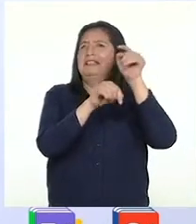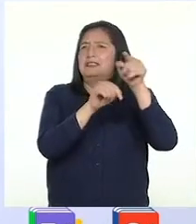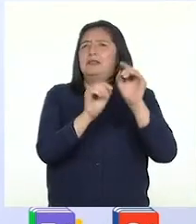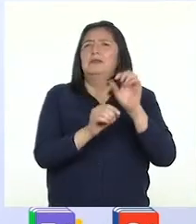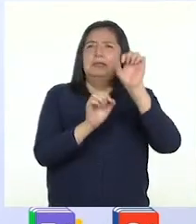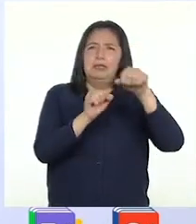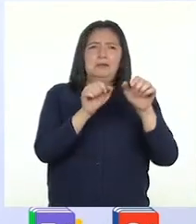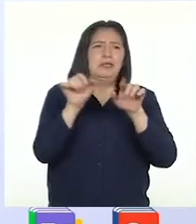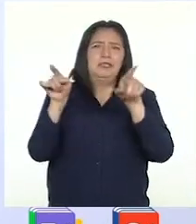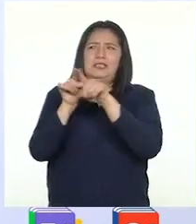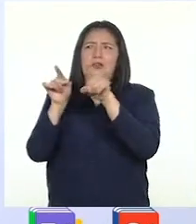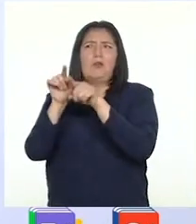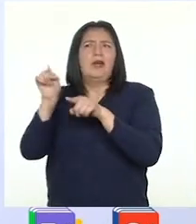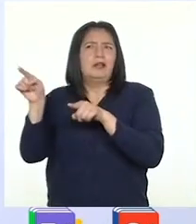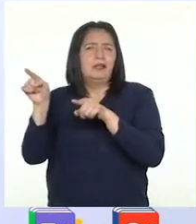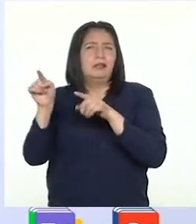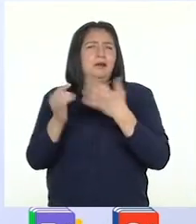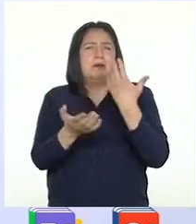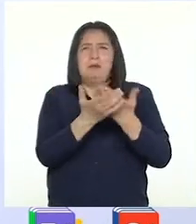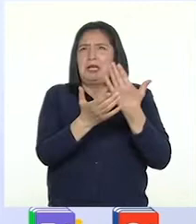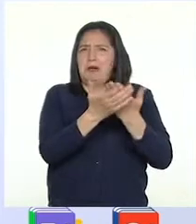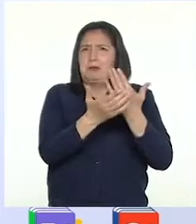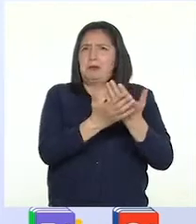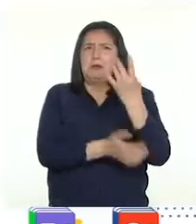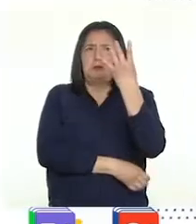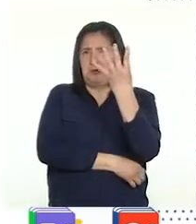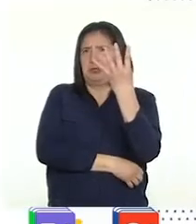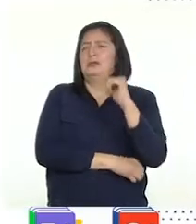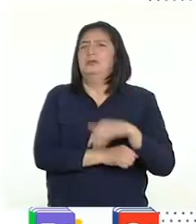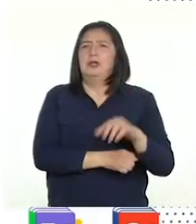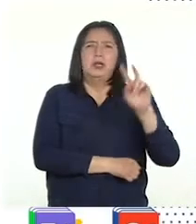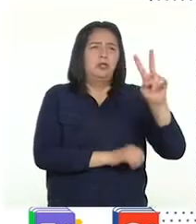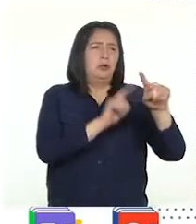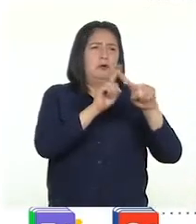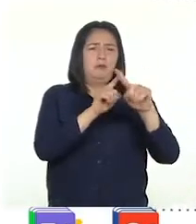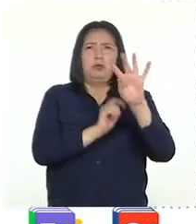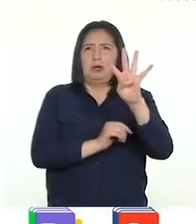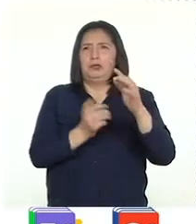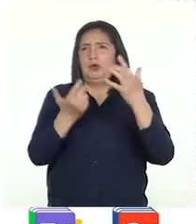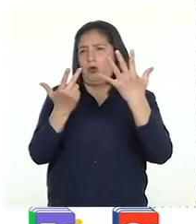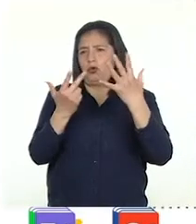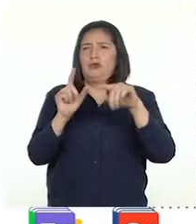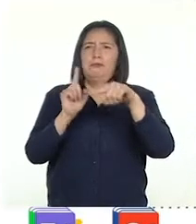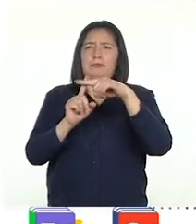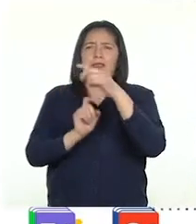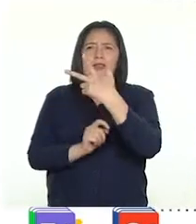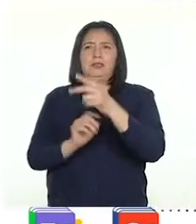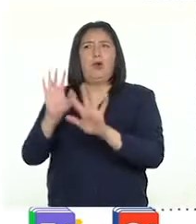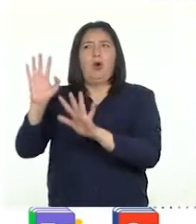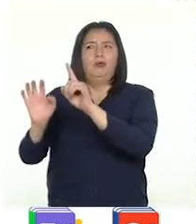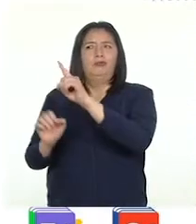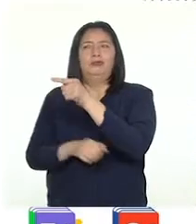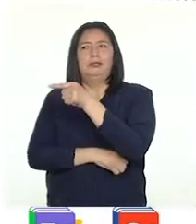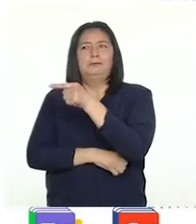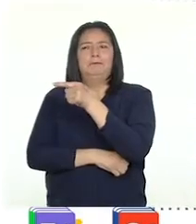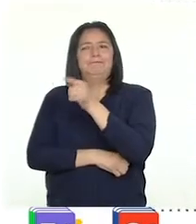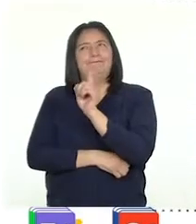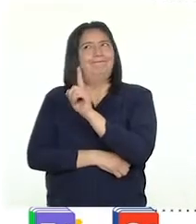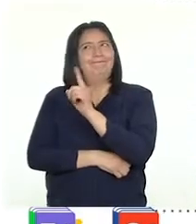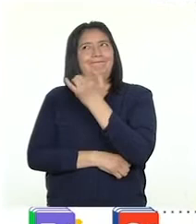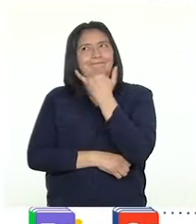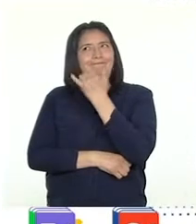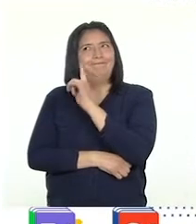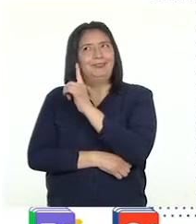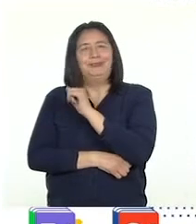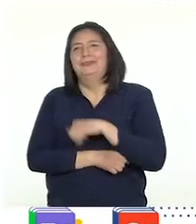que se cumpla la igualdad? ¡Probemos con 4! 2 por 4 es 8 y más 3, 11. Ay, creo